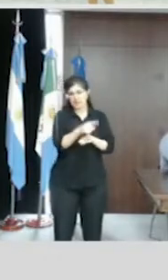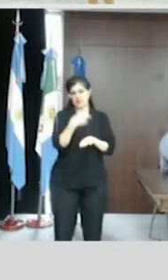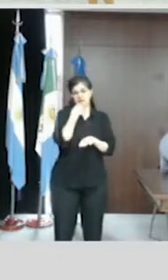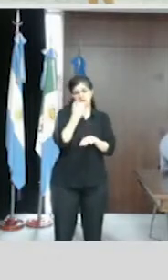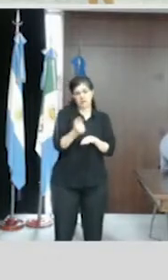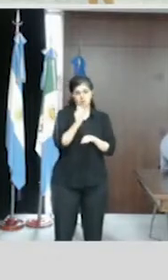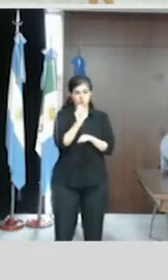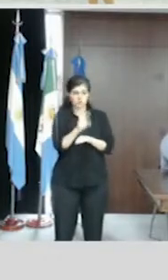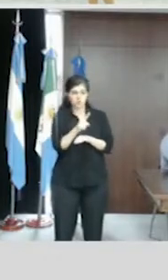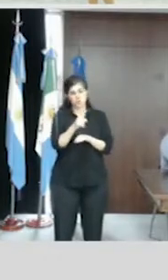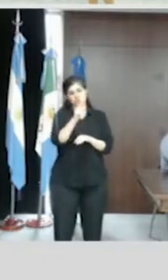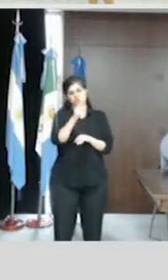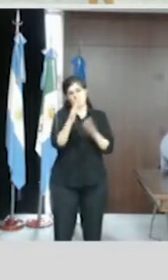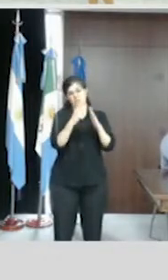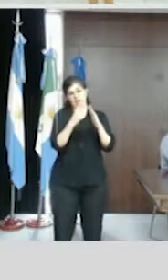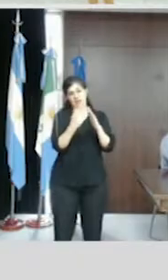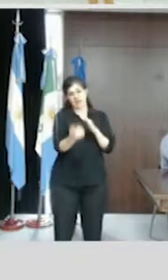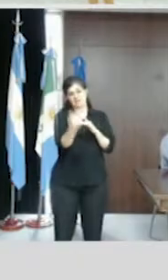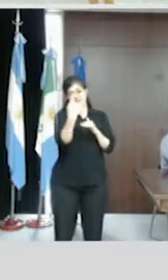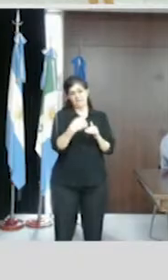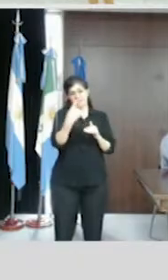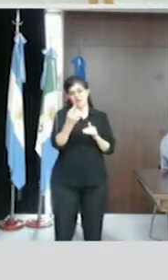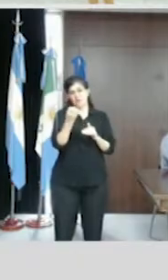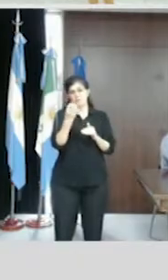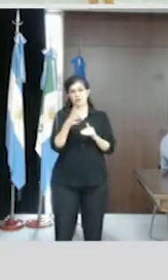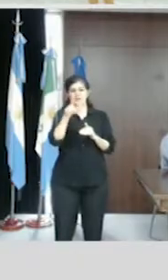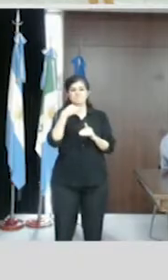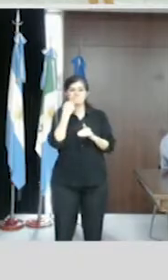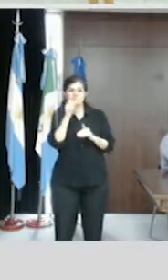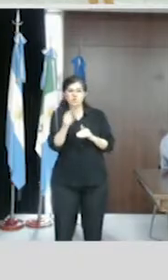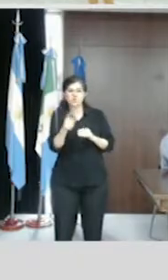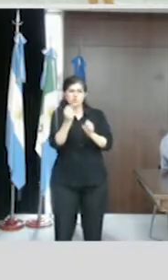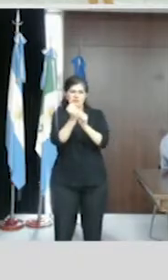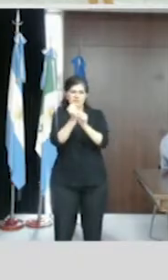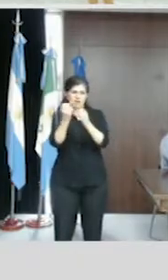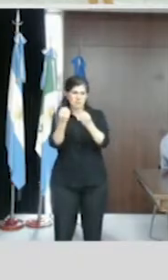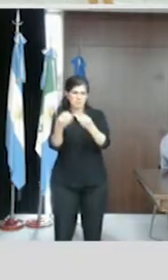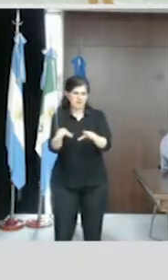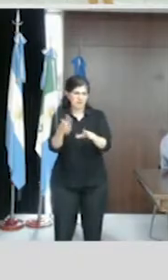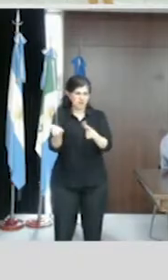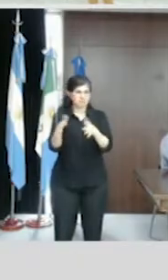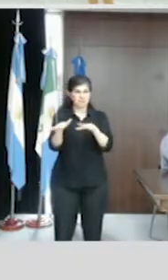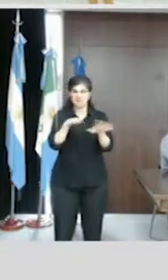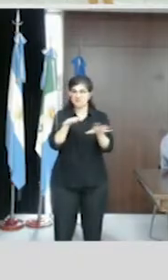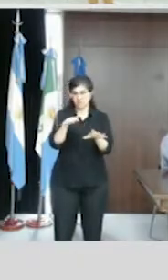casa porque ese hijo perdió el trabajo. No estamos hablando de algo que no sepamos que ocurre.